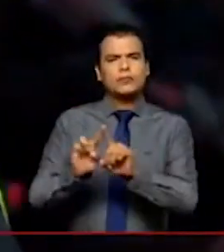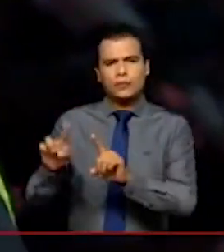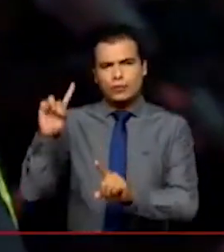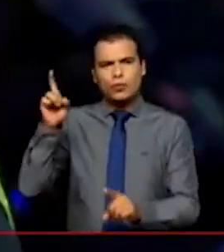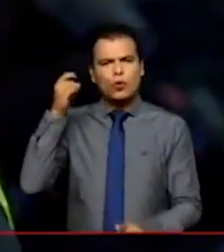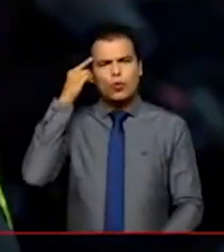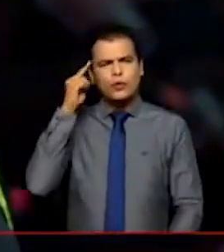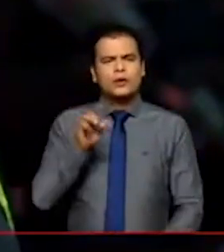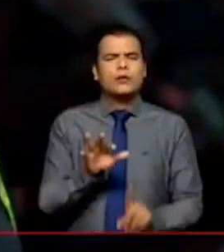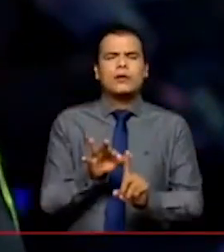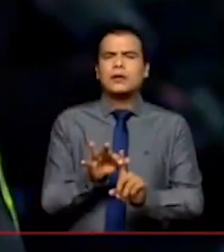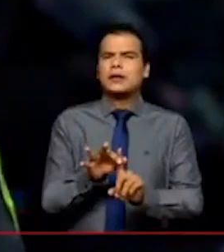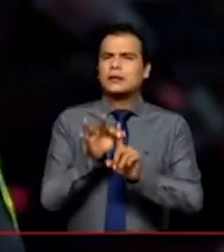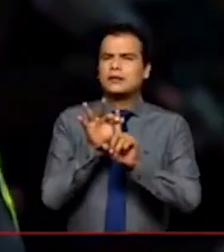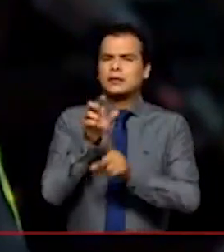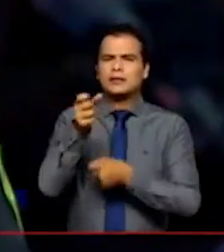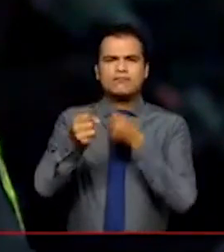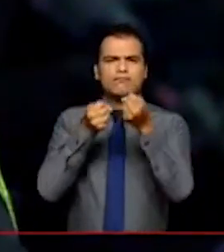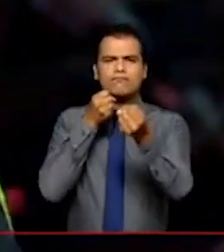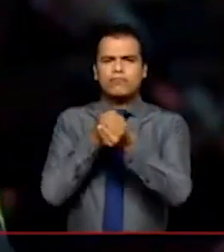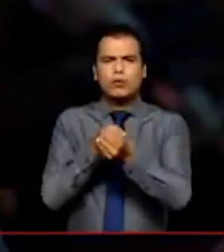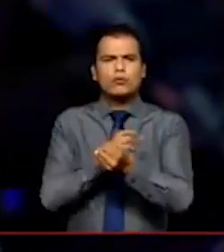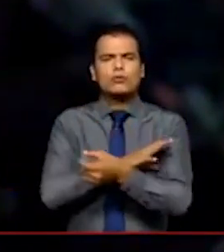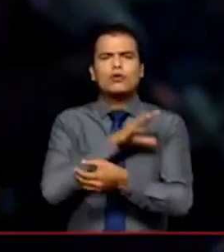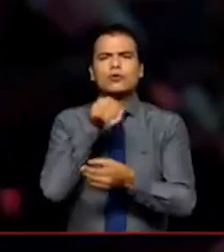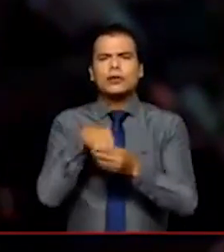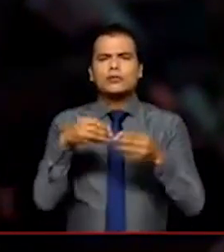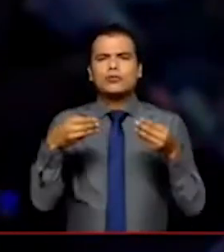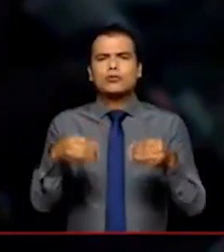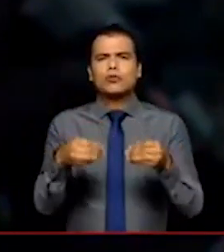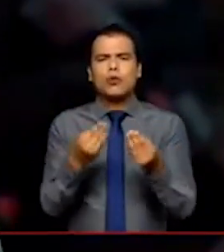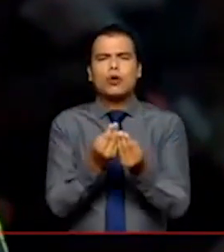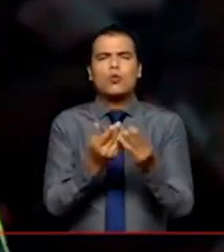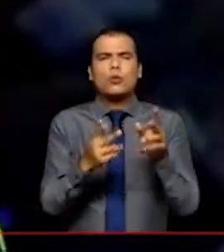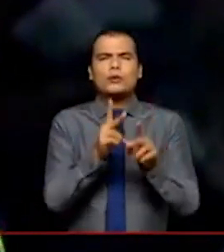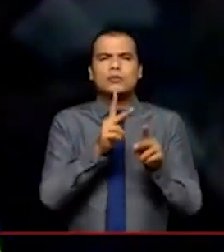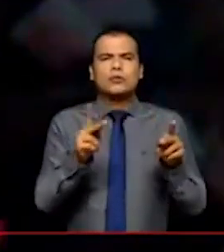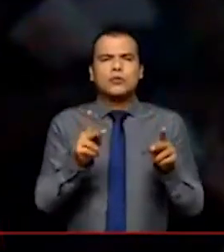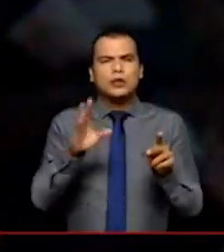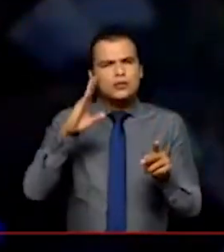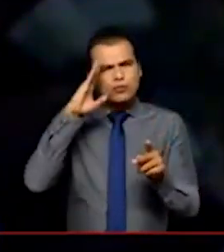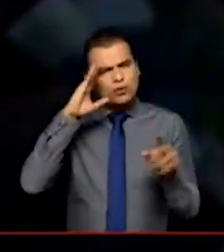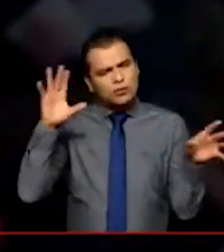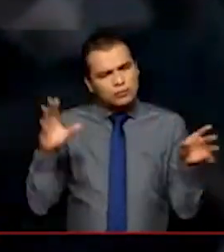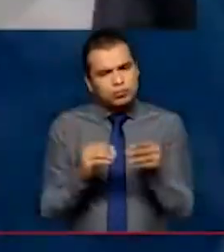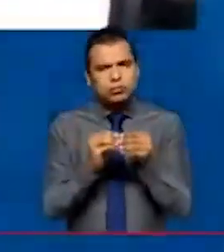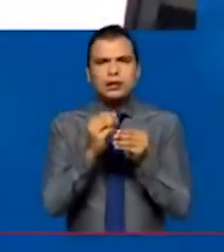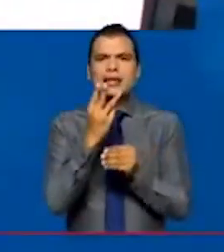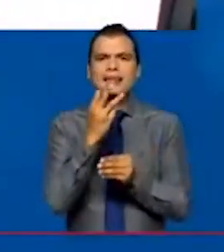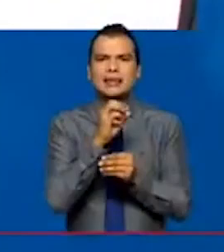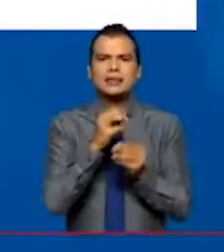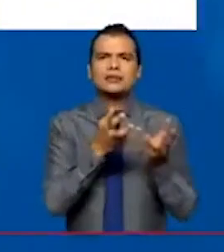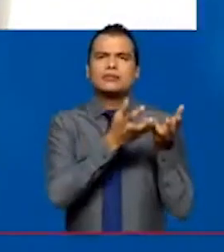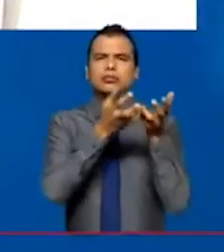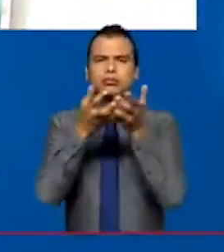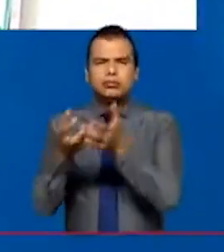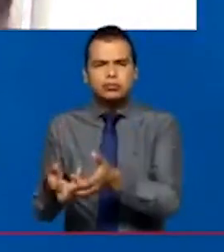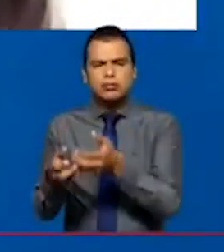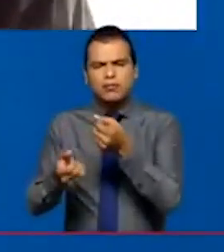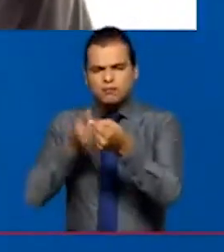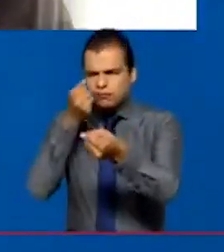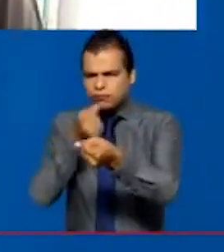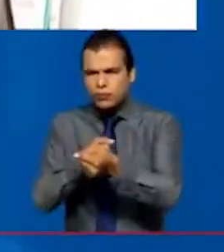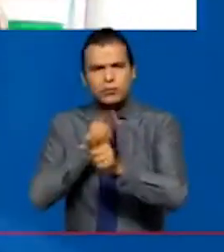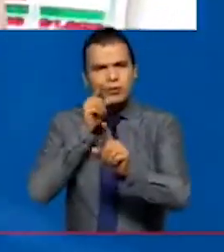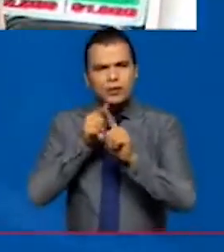dispuesto un refuerzo especial para aquí, para el municipio de Tuluá, con más de 300 hombres que hacen un trabajo focalizado, dirigido y sobre todo con un